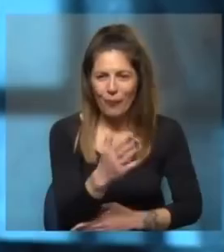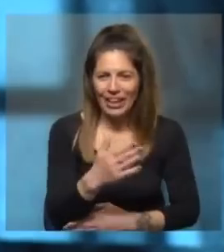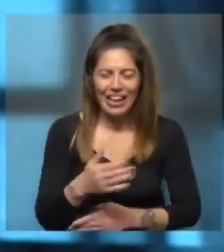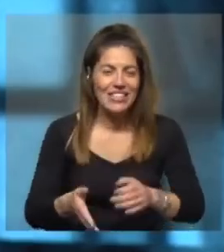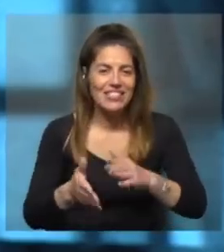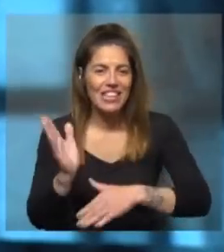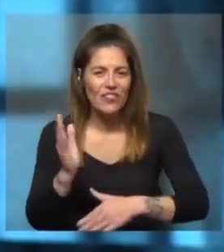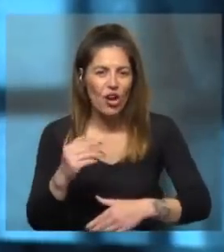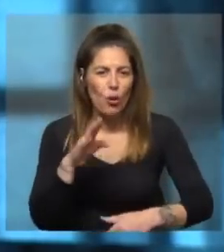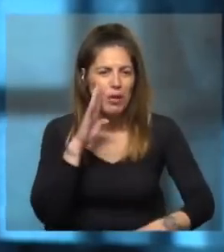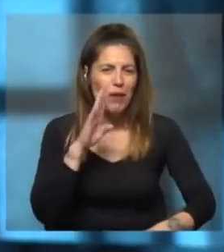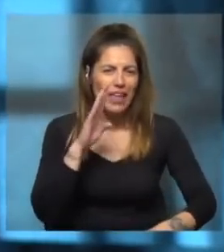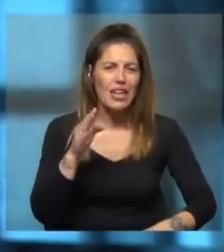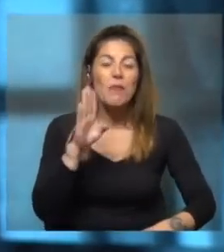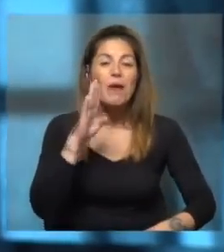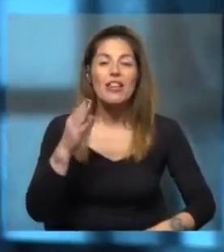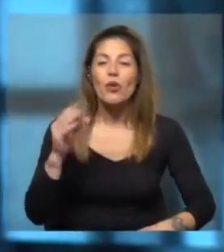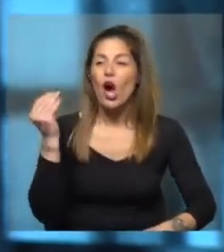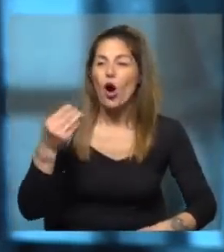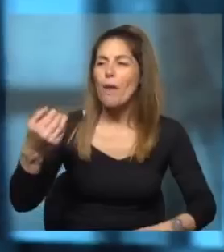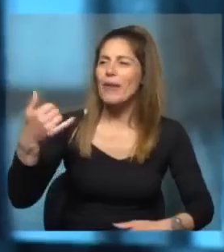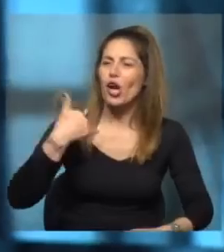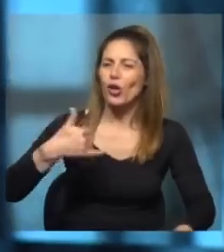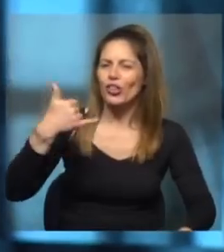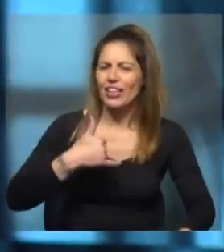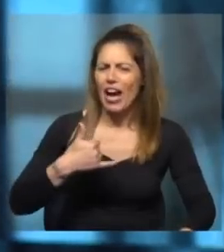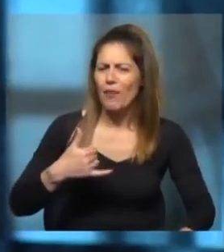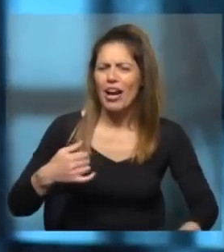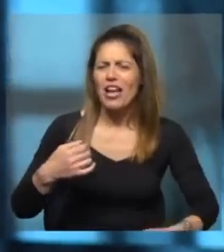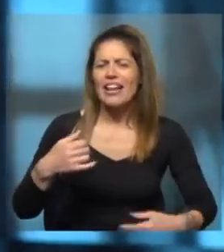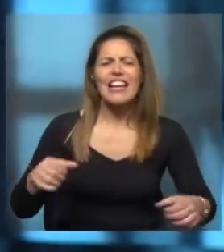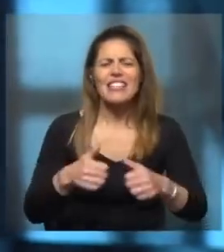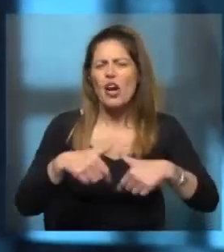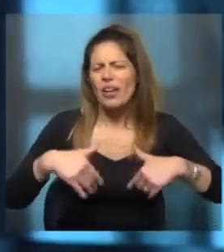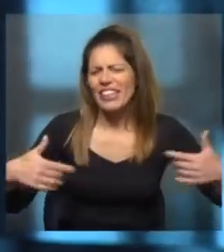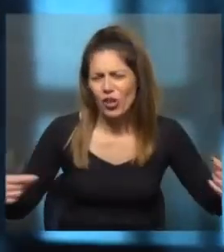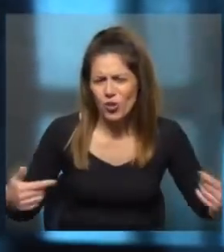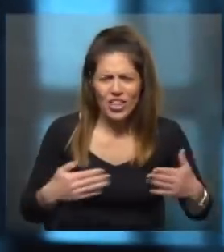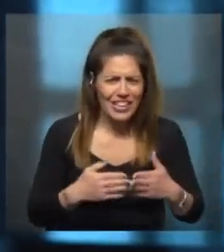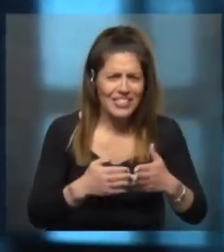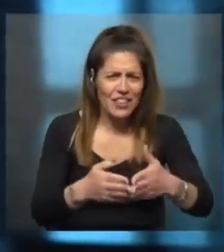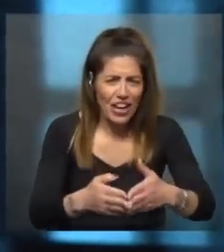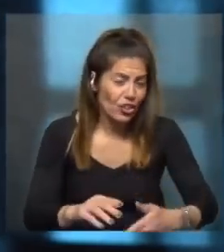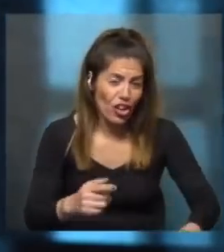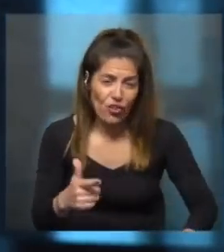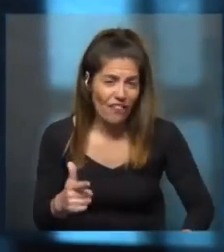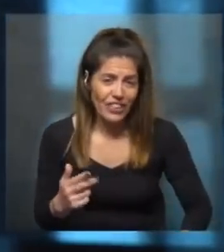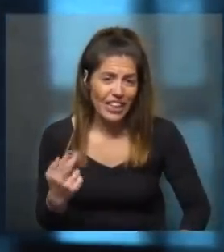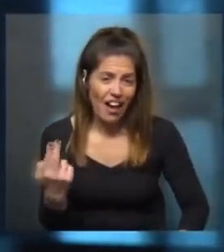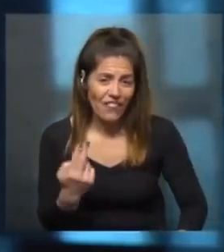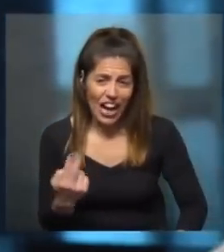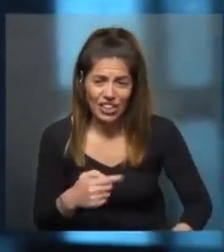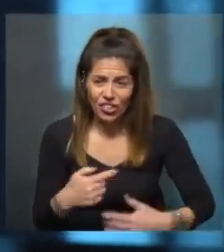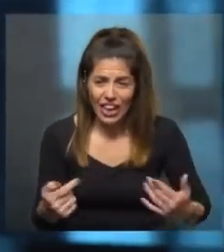madre Me contaba vos No sabés Cualquier cosa me hizo hacer en ese barco que no tenía baño no tenía nada Y qué va a tener si la mamá se